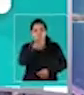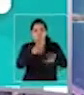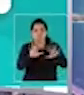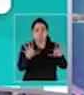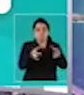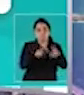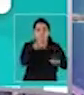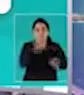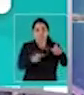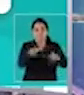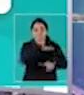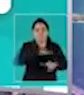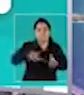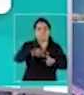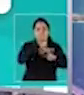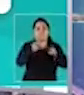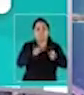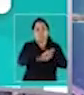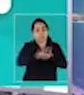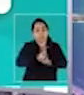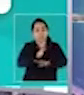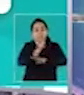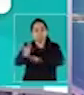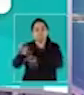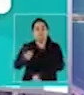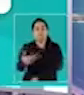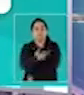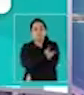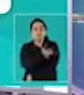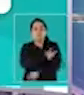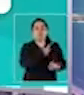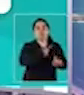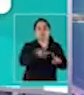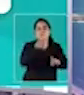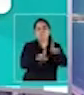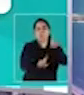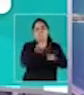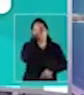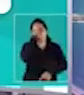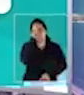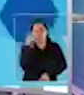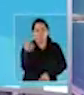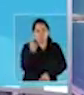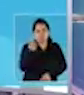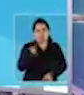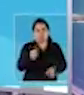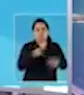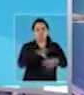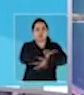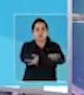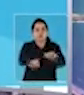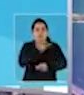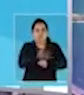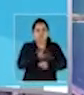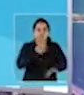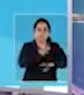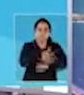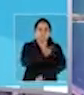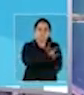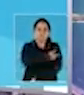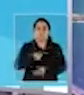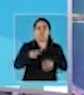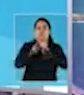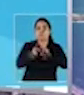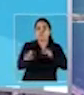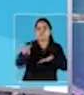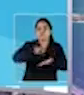los grupos de riesgo para presentar enfermedades graves por estos virus, porque tienen mayor probabilidad de agravarse, y sin duda alguna, pues